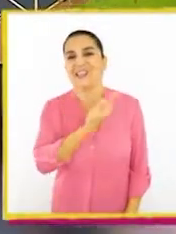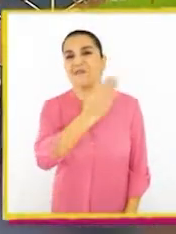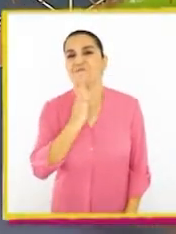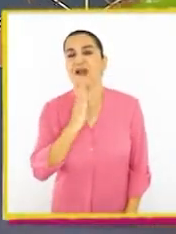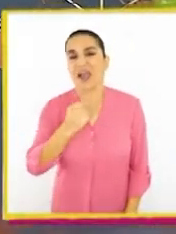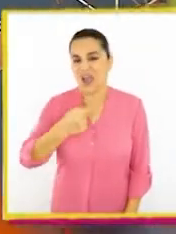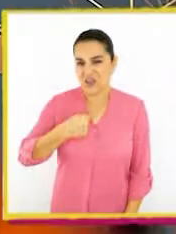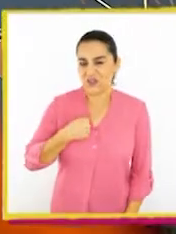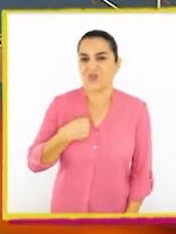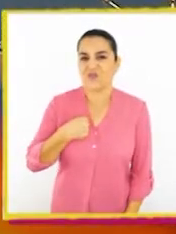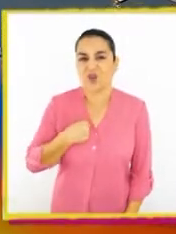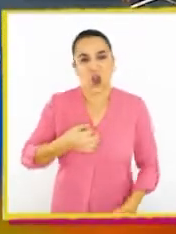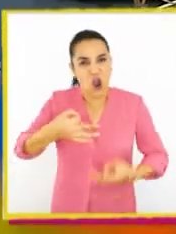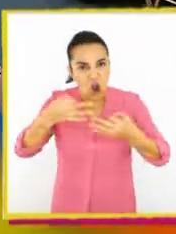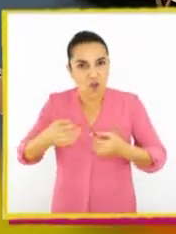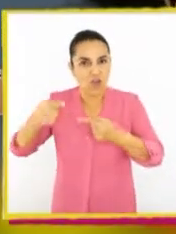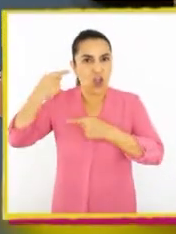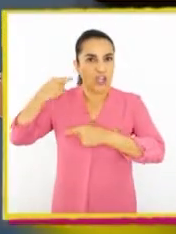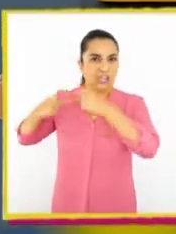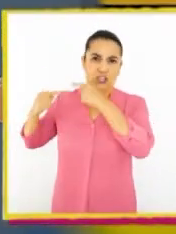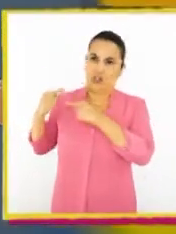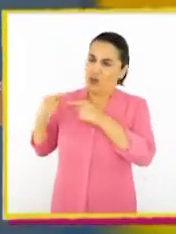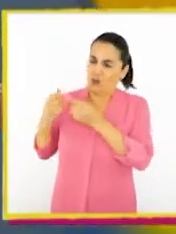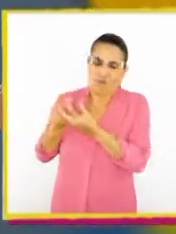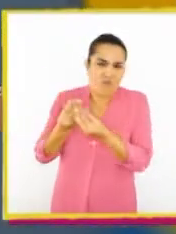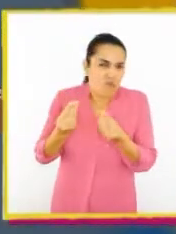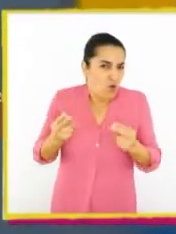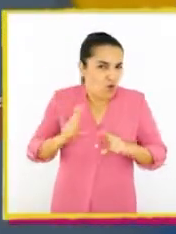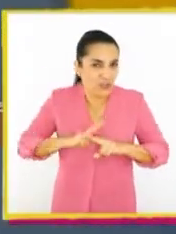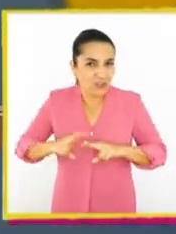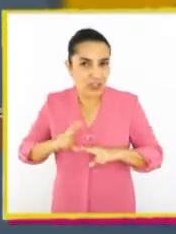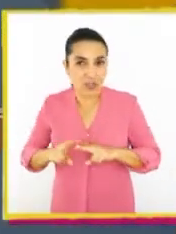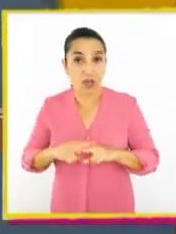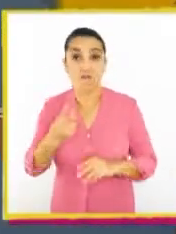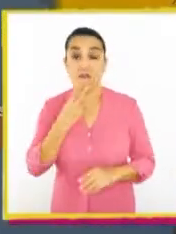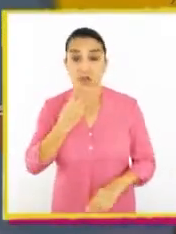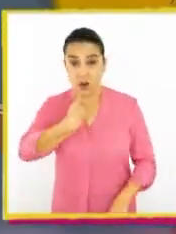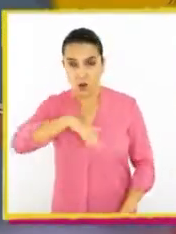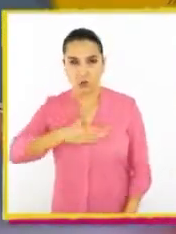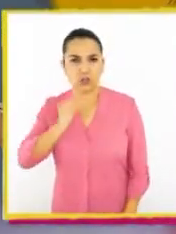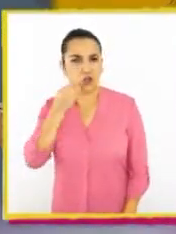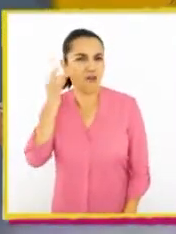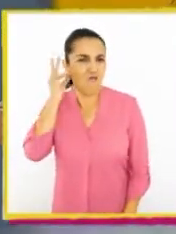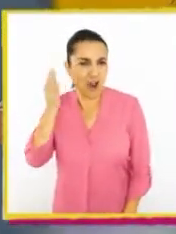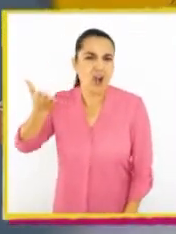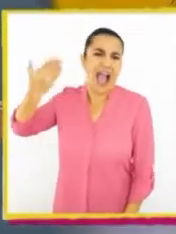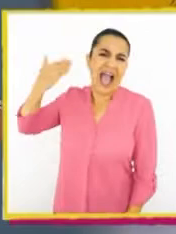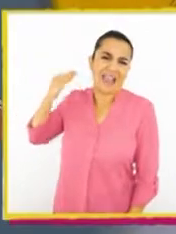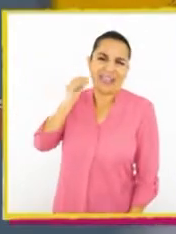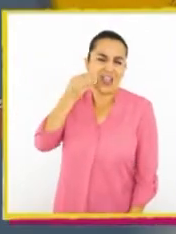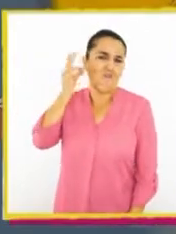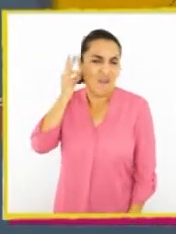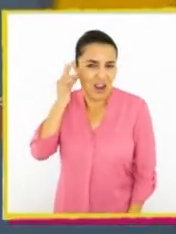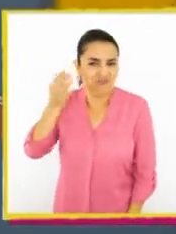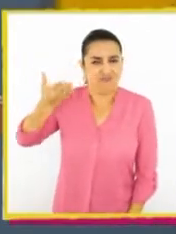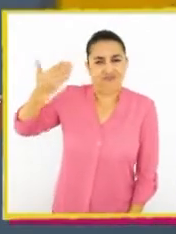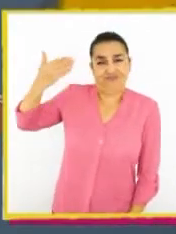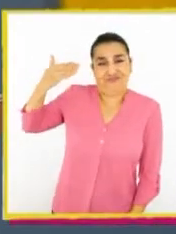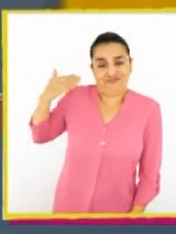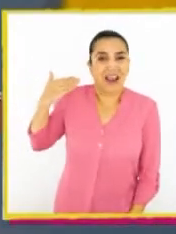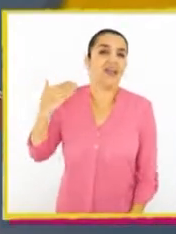Sí, Maca, es mi turno. Porque obvio que en nuestra historia han pasado muchas cosas. Y esas cosas las vivieron nuestros abuelos, bisabuelos, tatarabuelos,